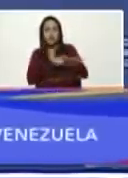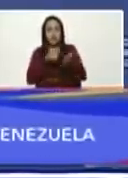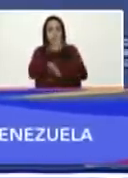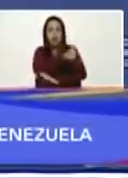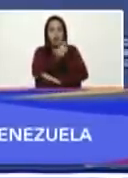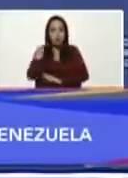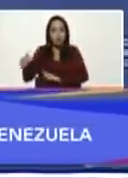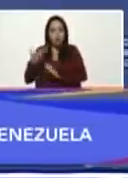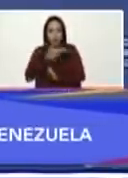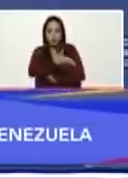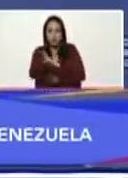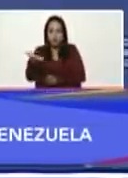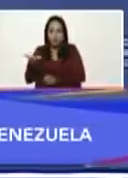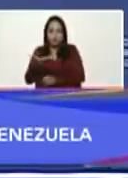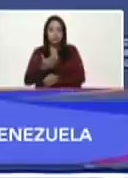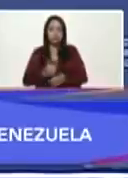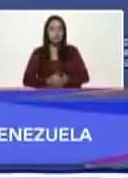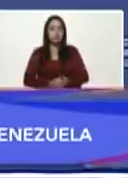de ustedes,